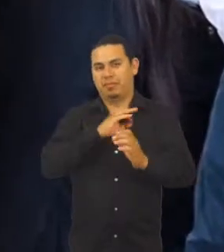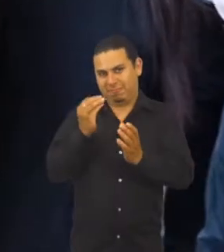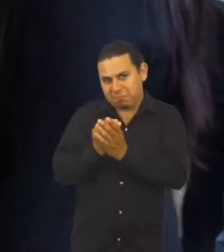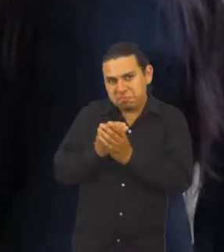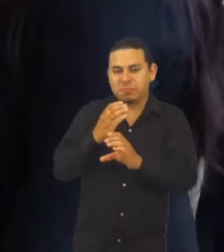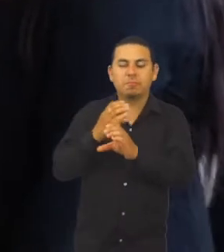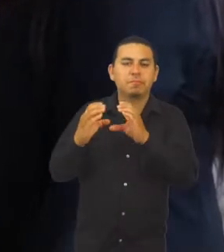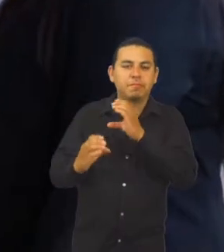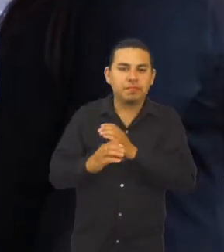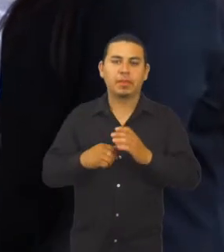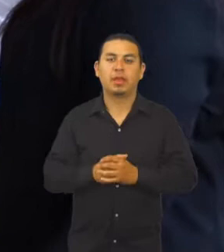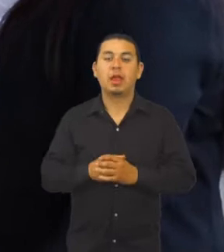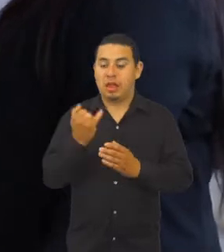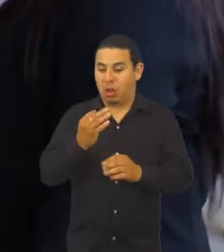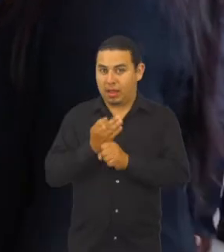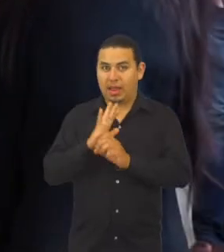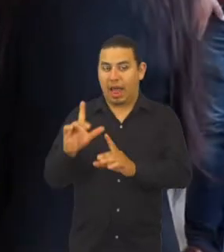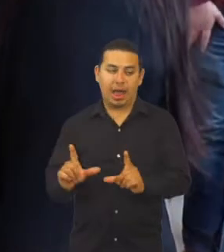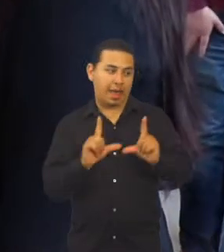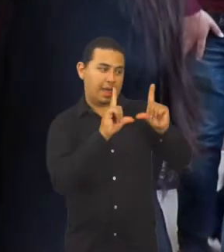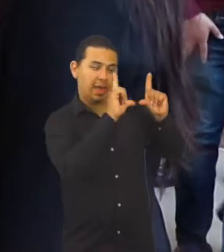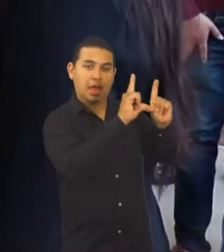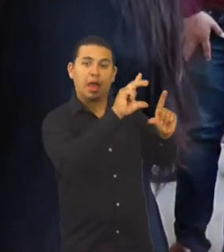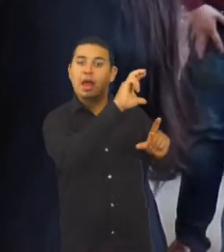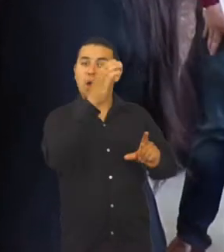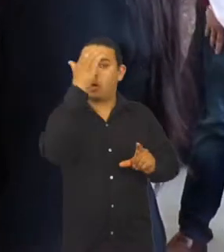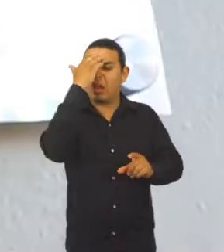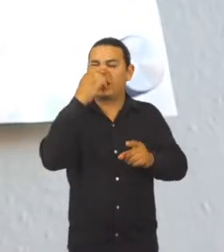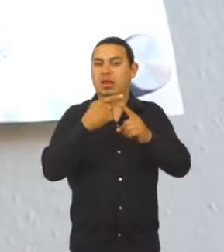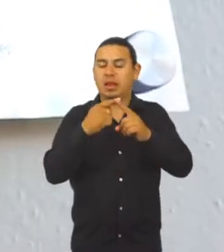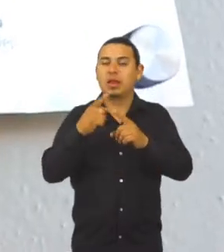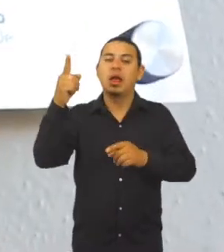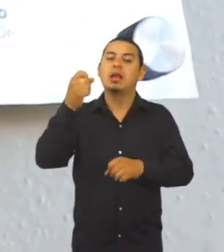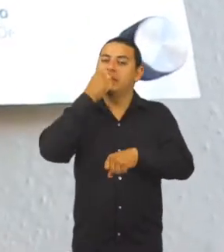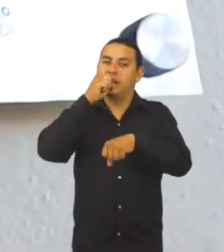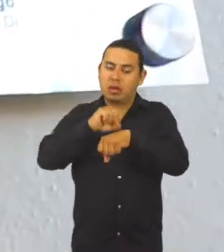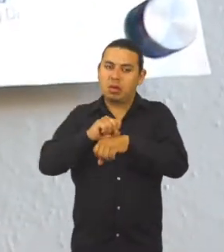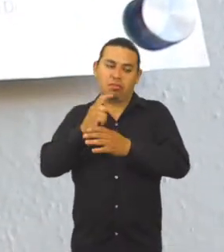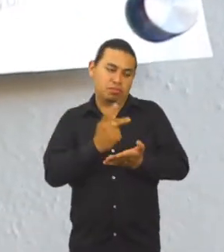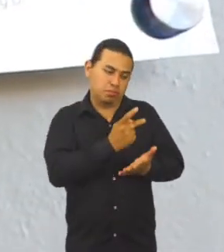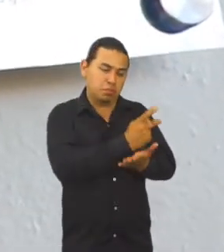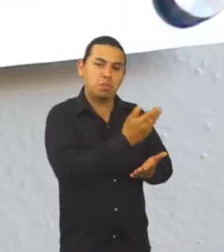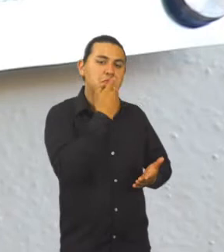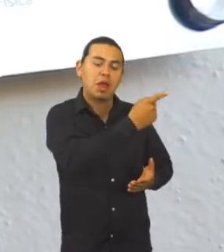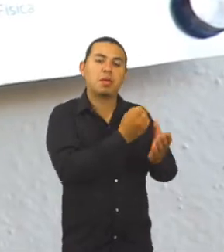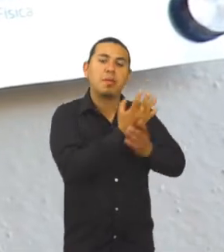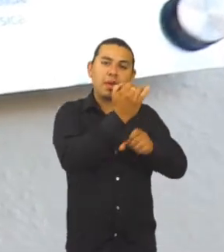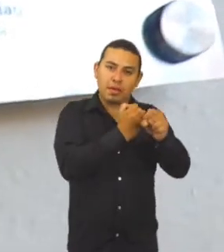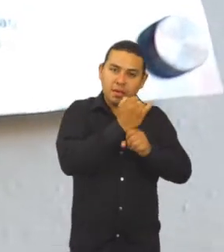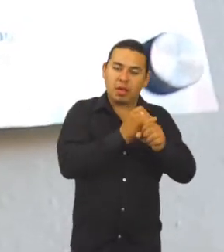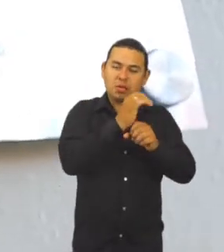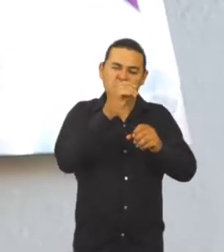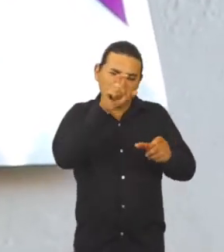el develar una placa en donde se nos hizo el reconocimiento por obtener el premio a la investigación científica